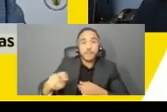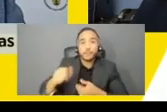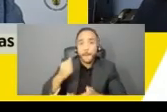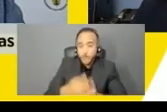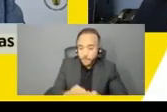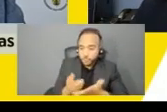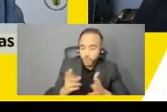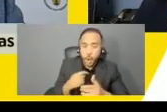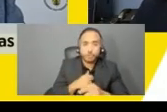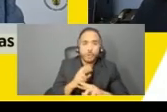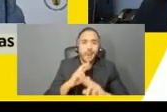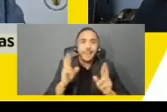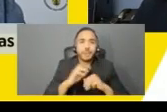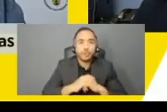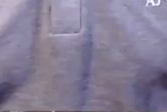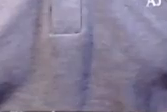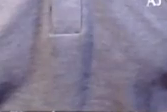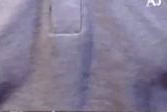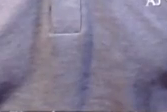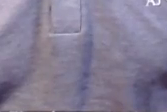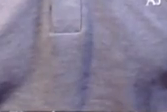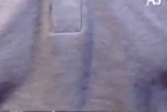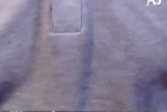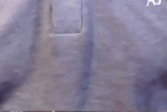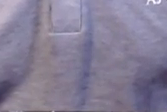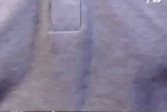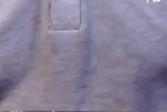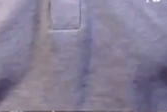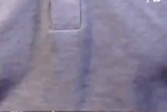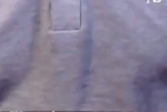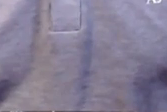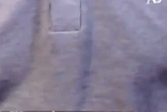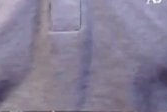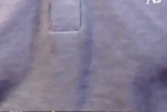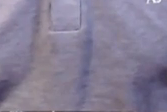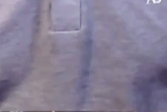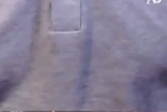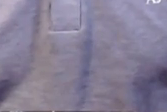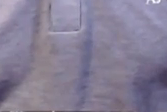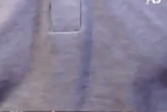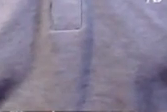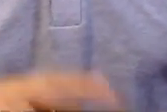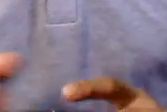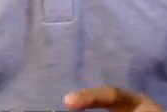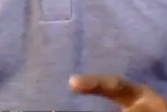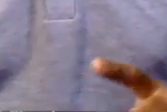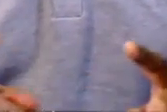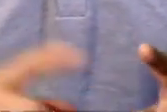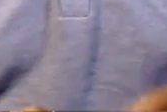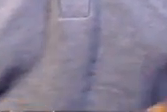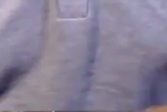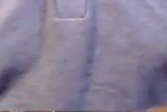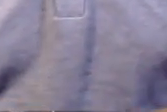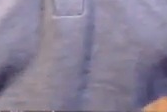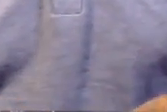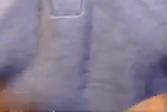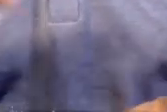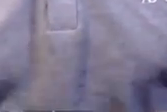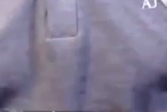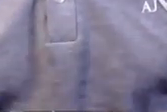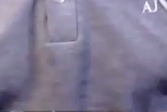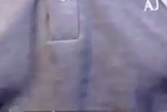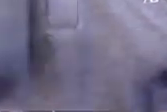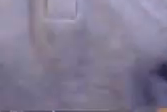embargo, añadió que quienes no recibieron a tiempo los primeros pagos de impacto económico de $1,200 en el 2020